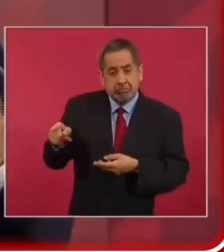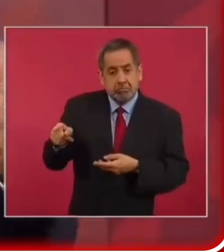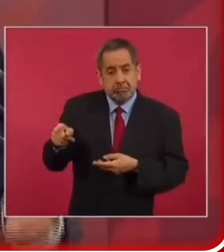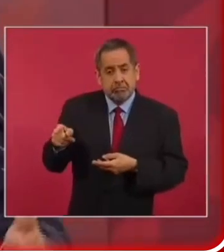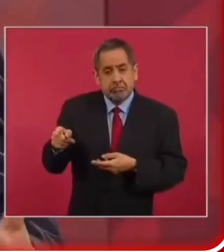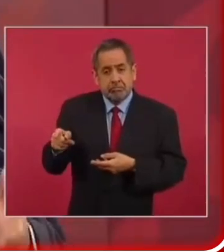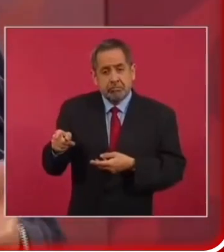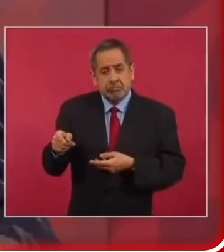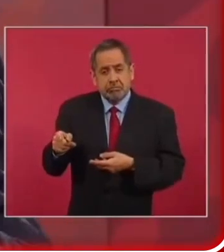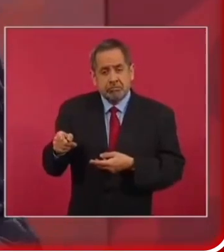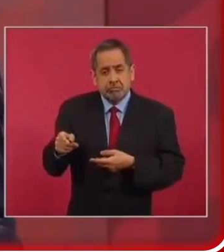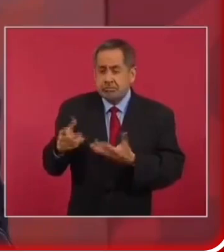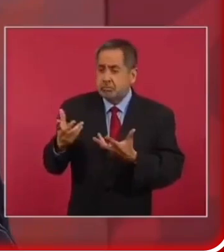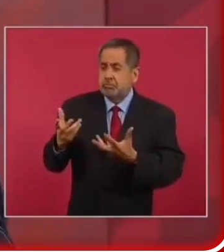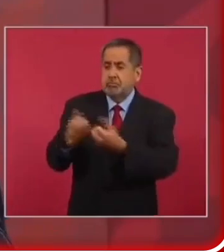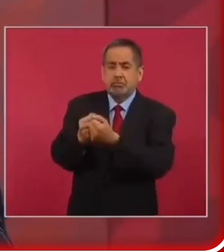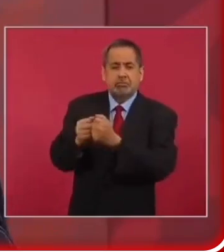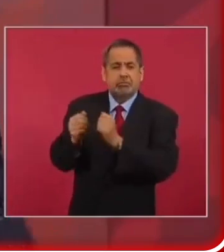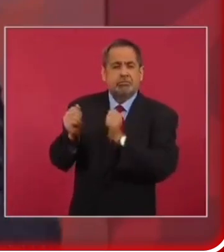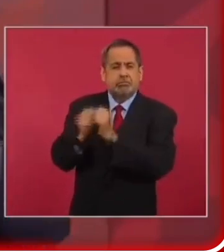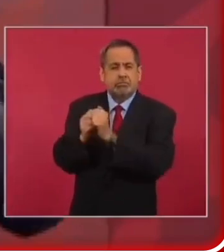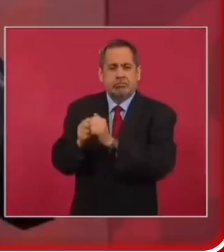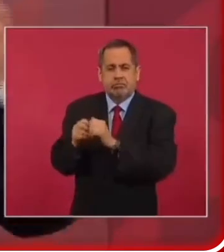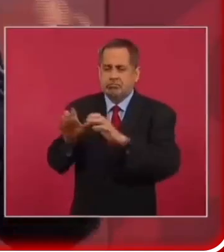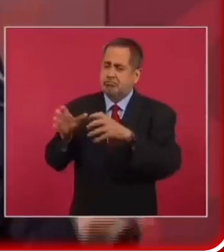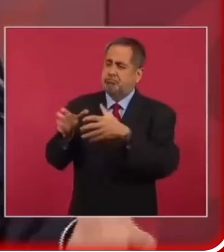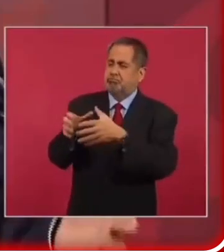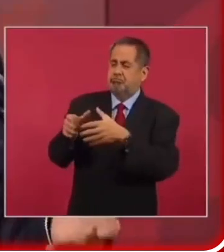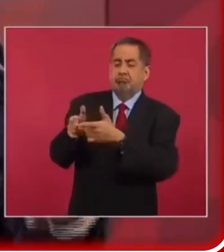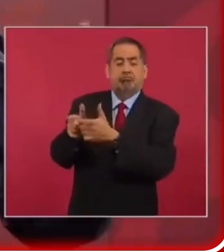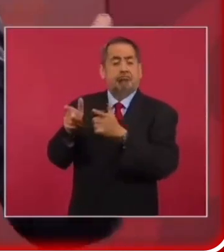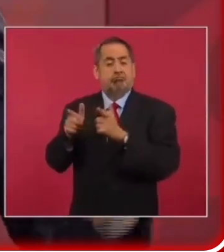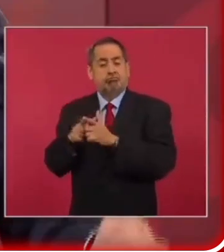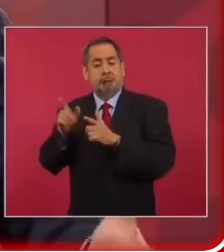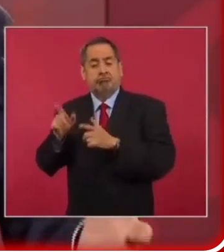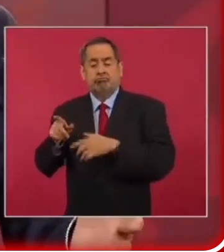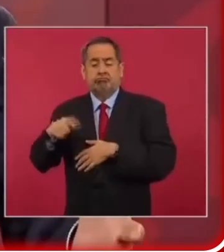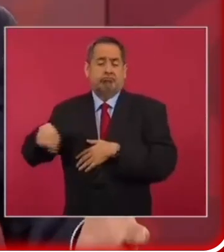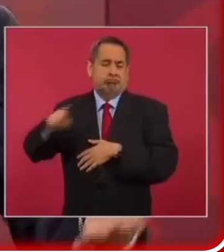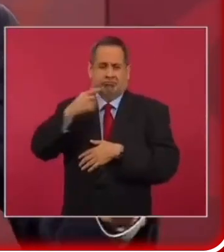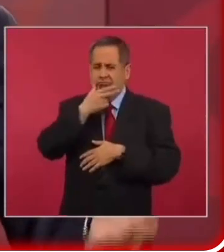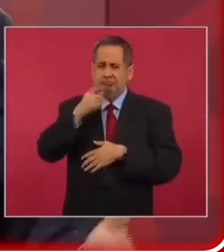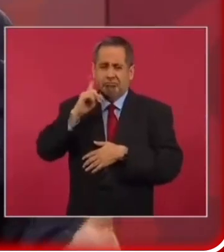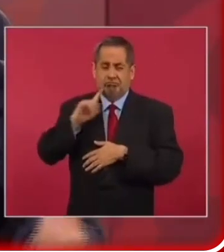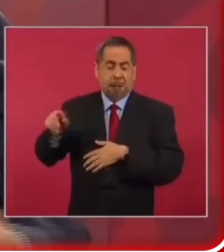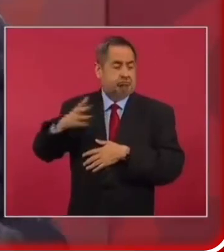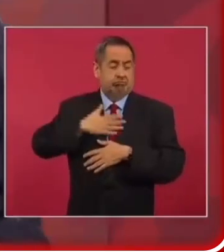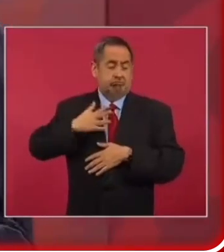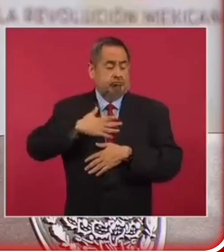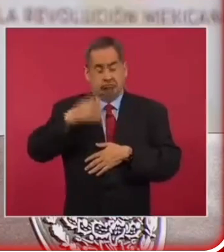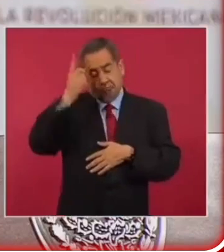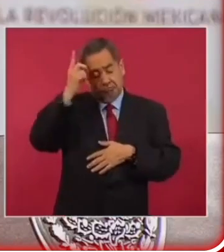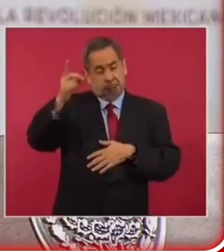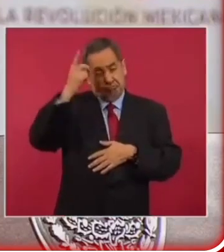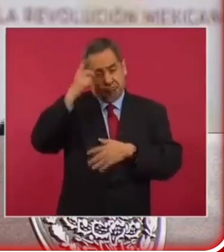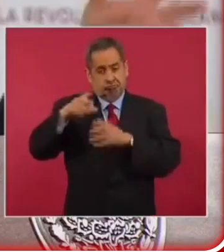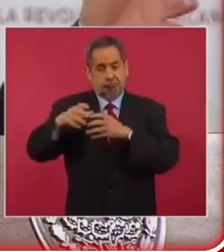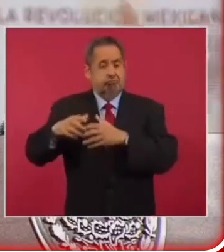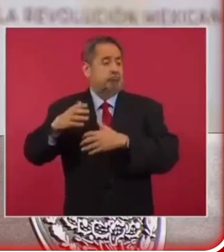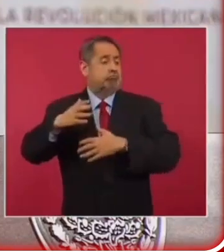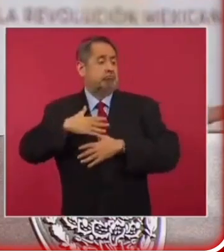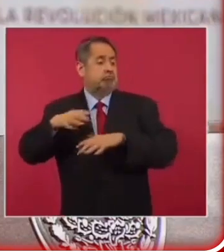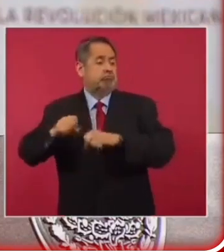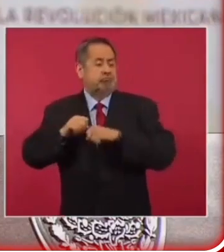hombres y sobre todo una señora que se sienten los dueños del penacho, se sienten ellas